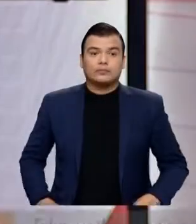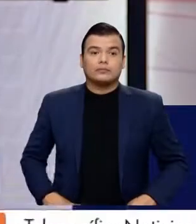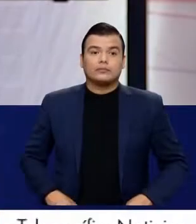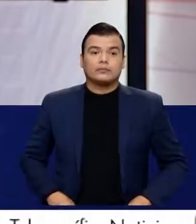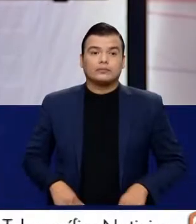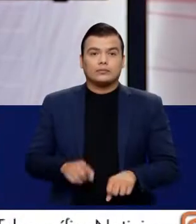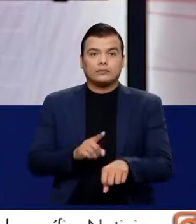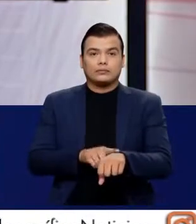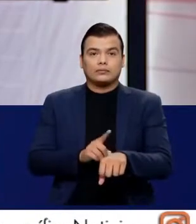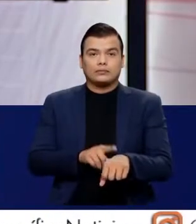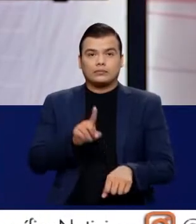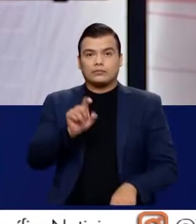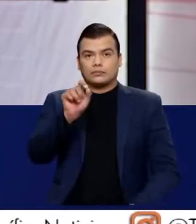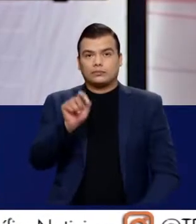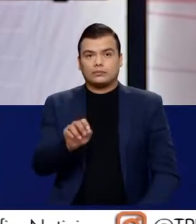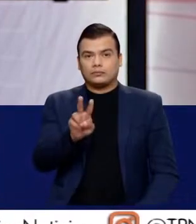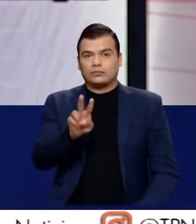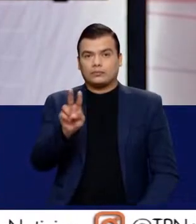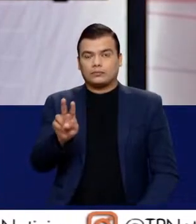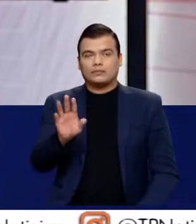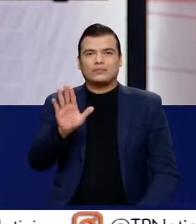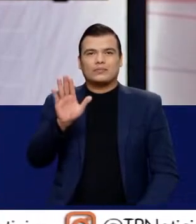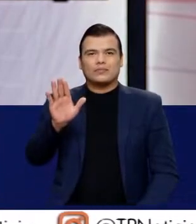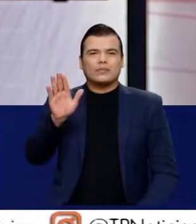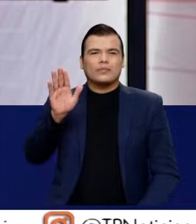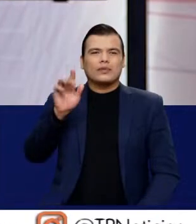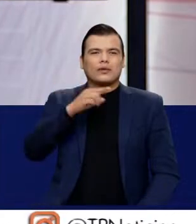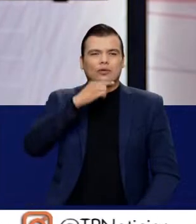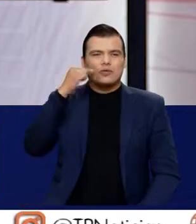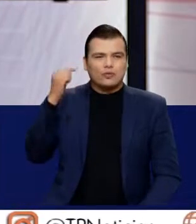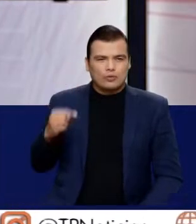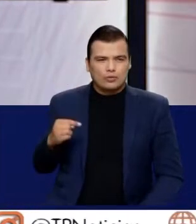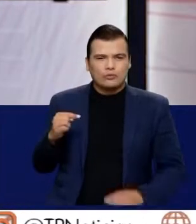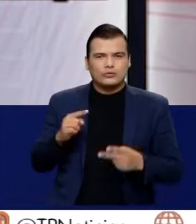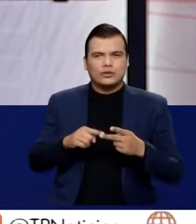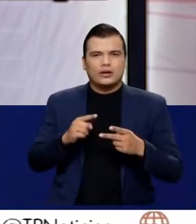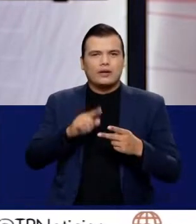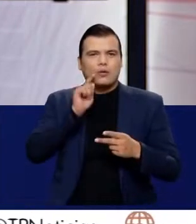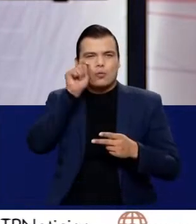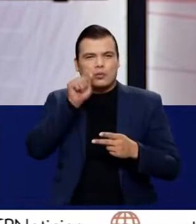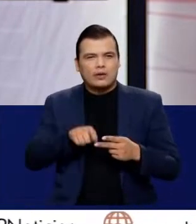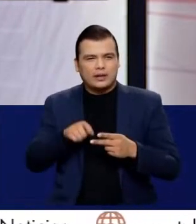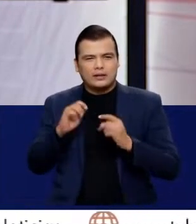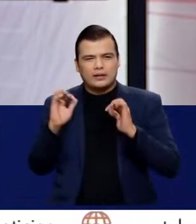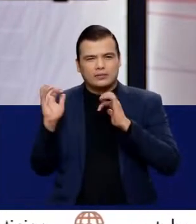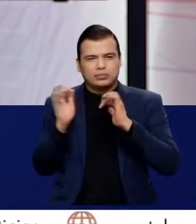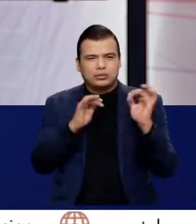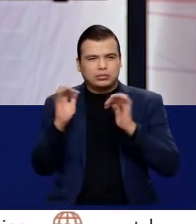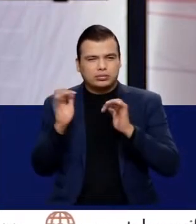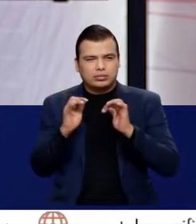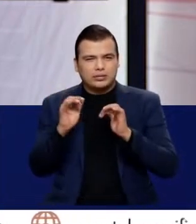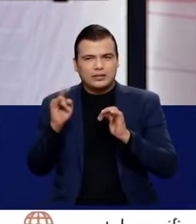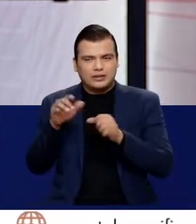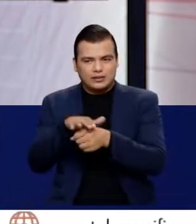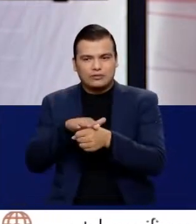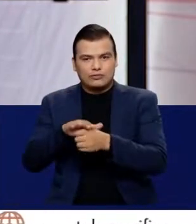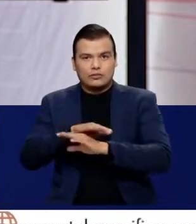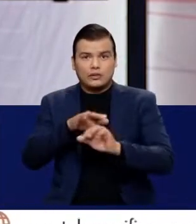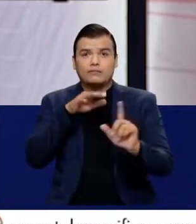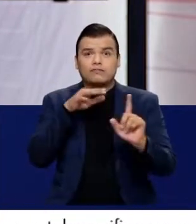122 minutos el conflicto que se vive entre ucrania y rusia impactaría el costo de vida de los vallecaucanos